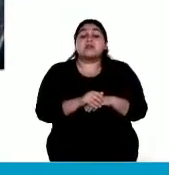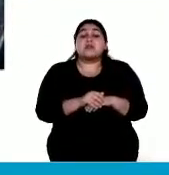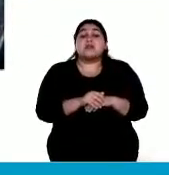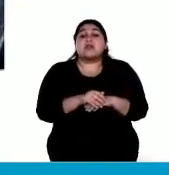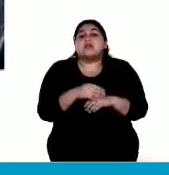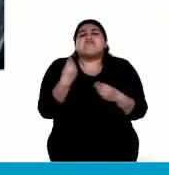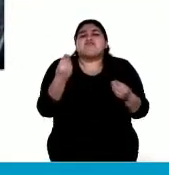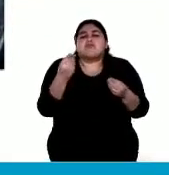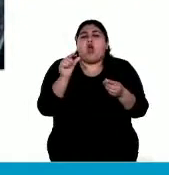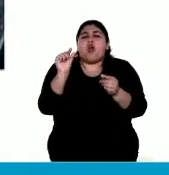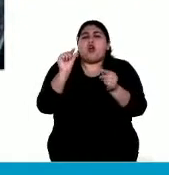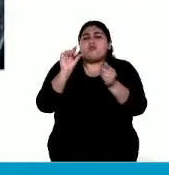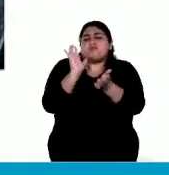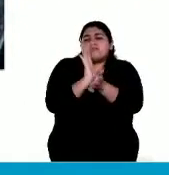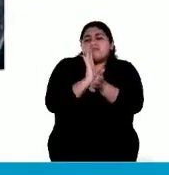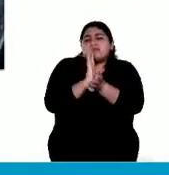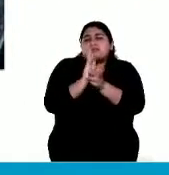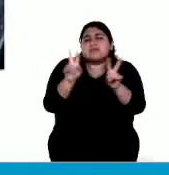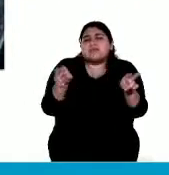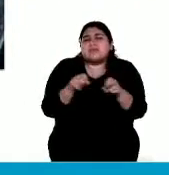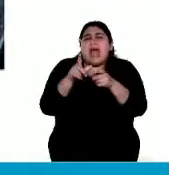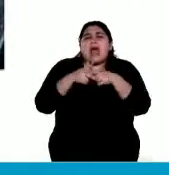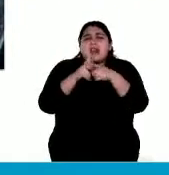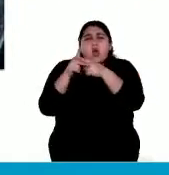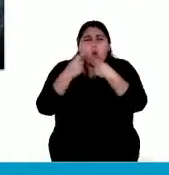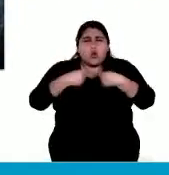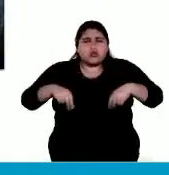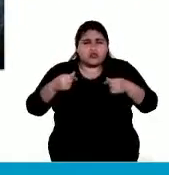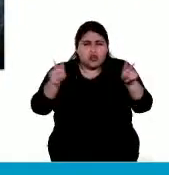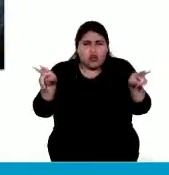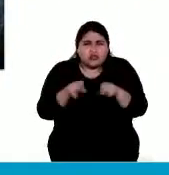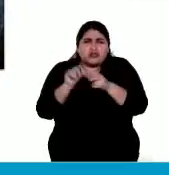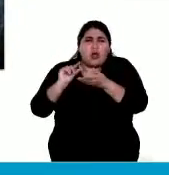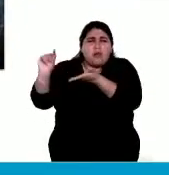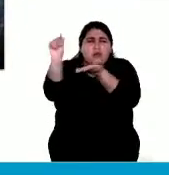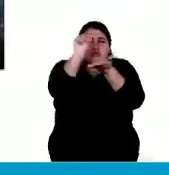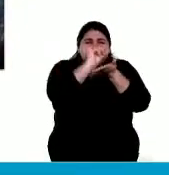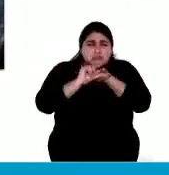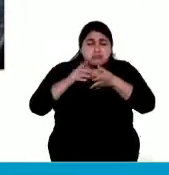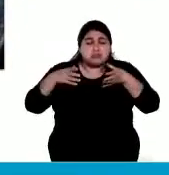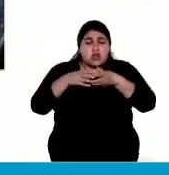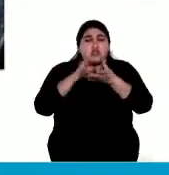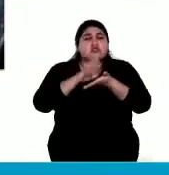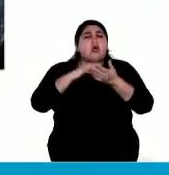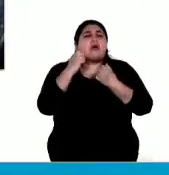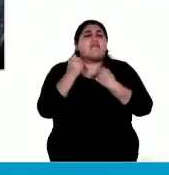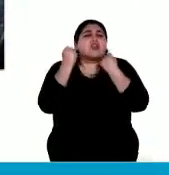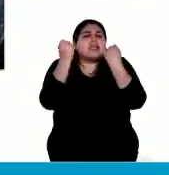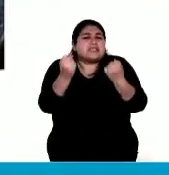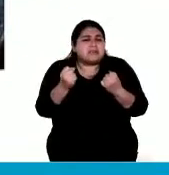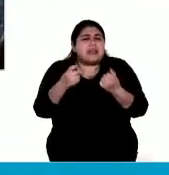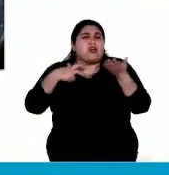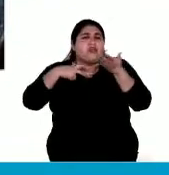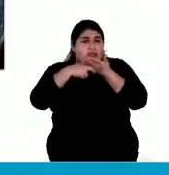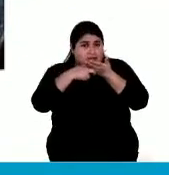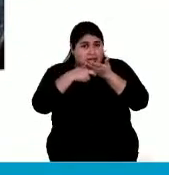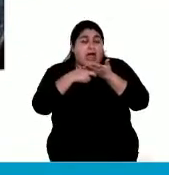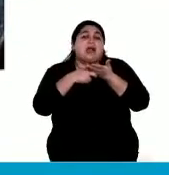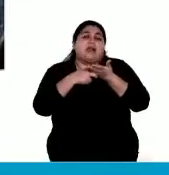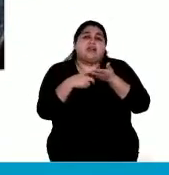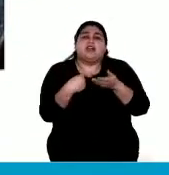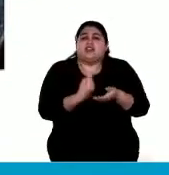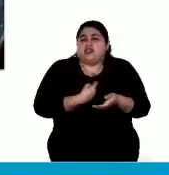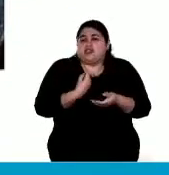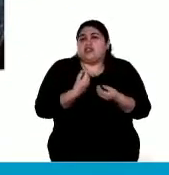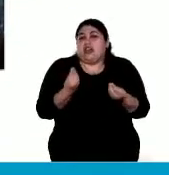coparticipar los recursos provenientes del Fondo de Fortalecimiento Fiscal que generó